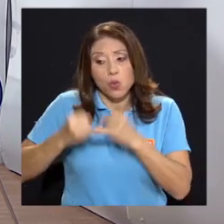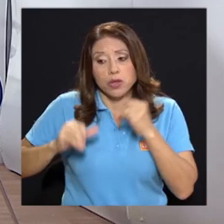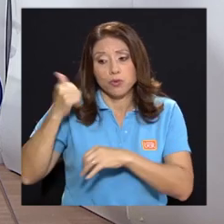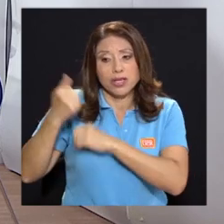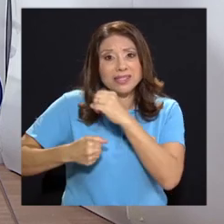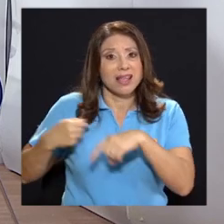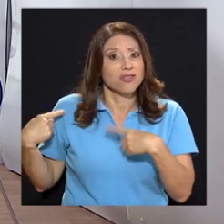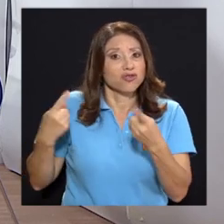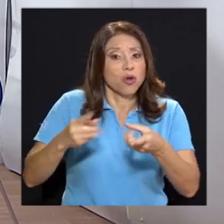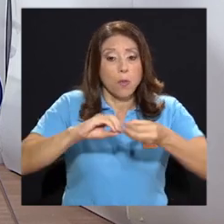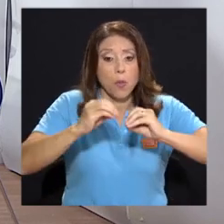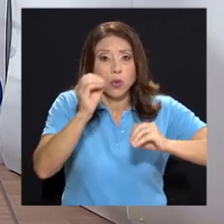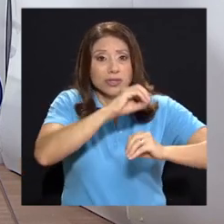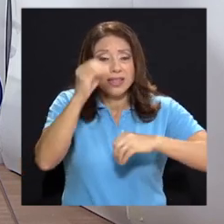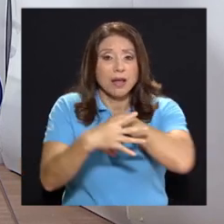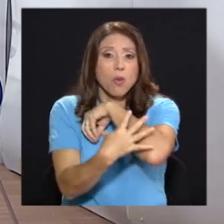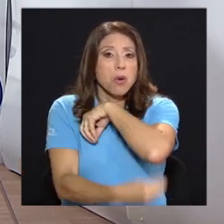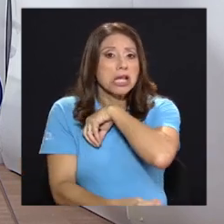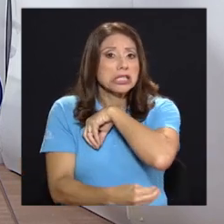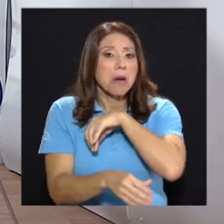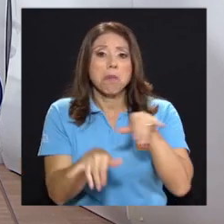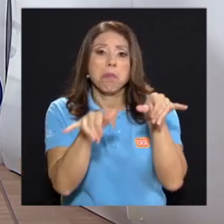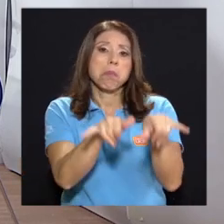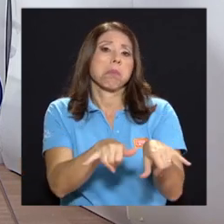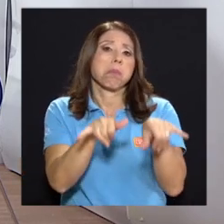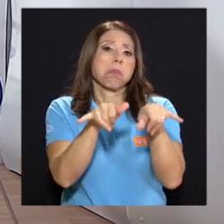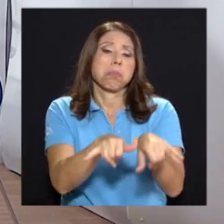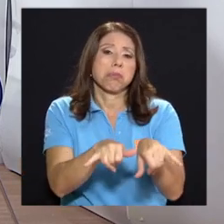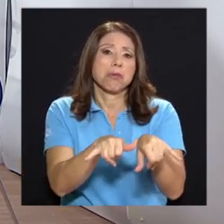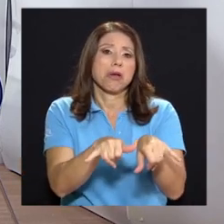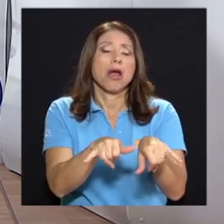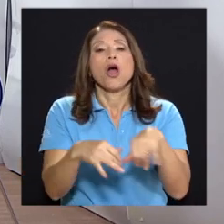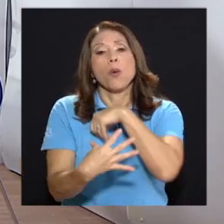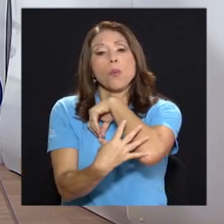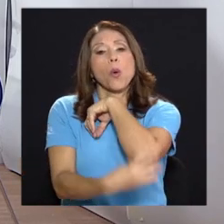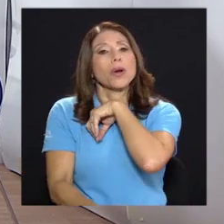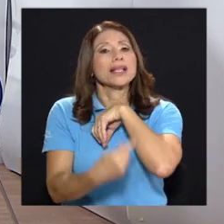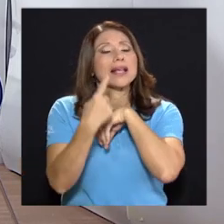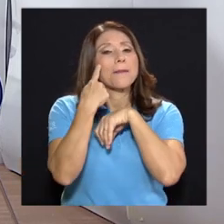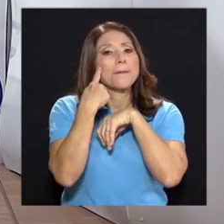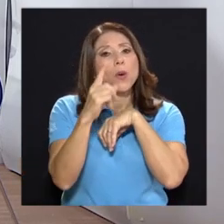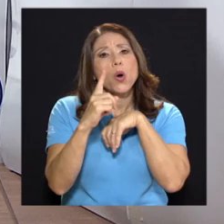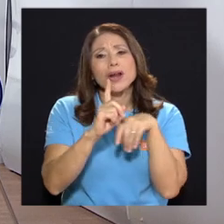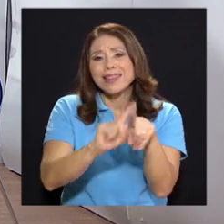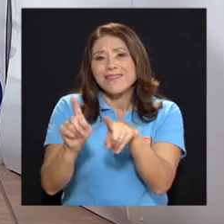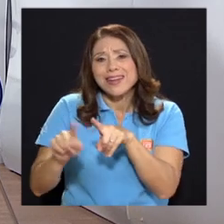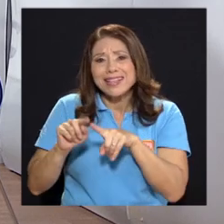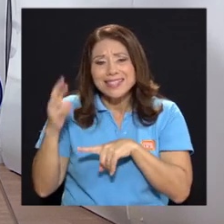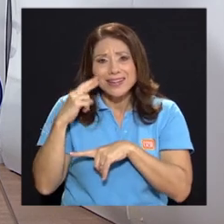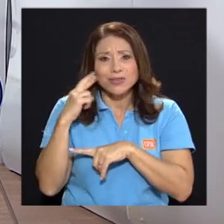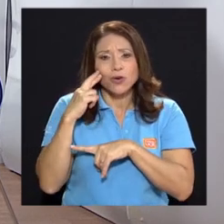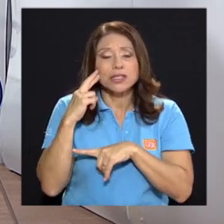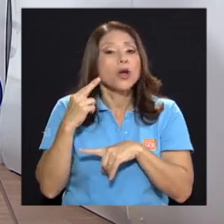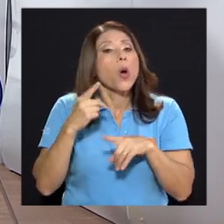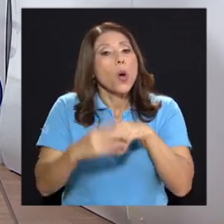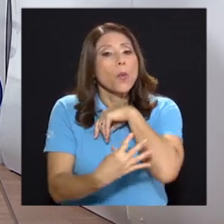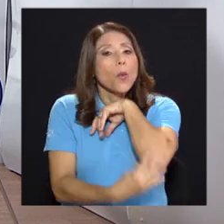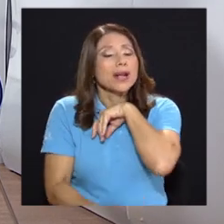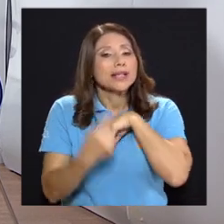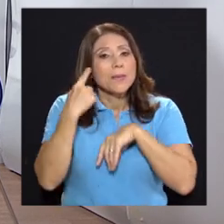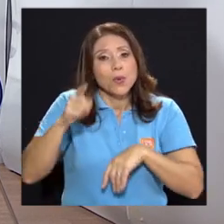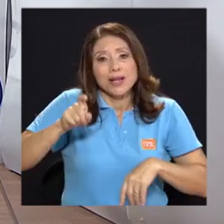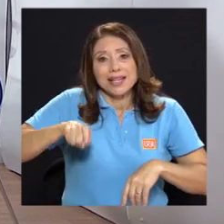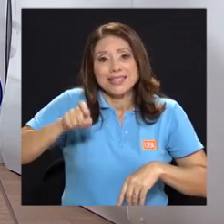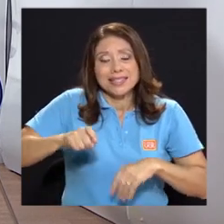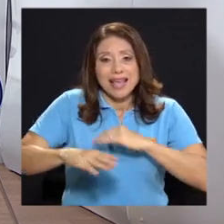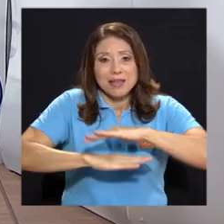la pobreza multidimensional ya que es una medio la pobreza por necesidades básicas que en la miden sin contar